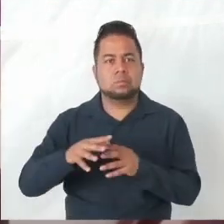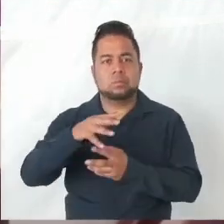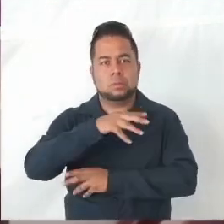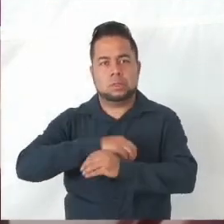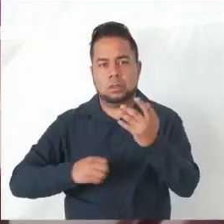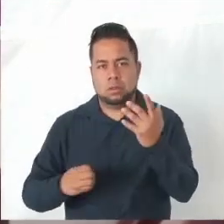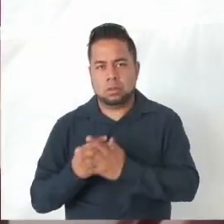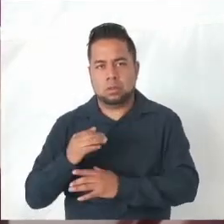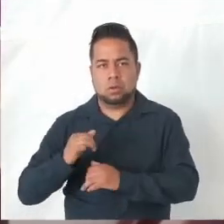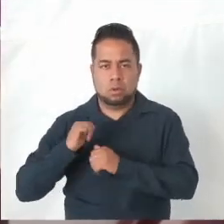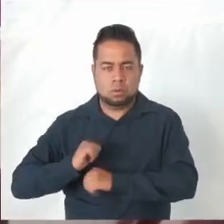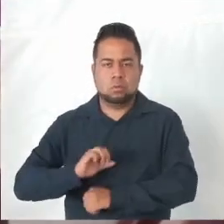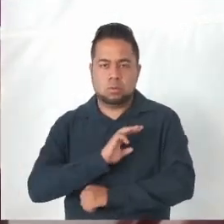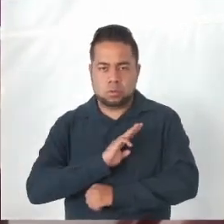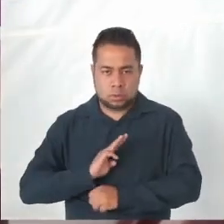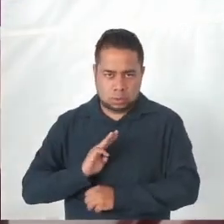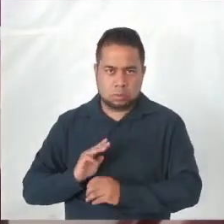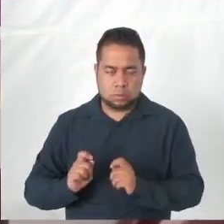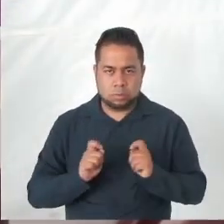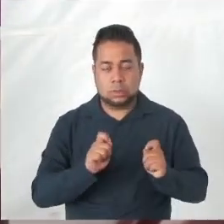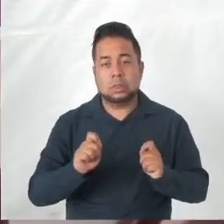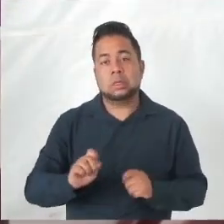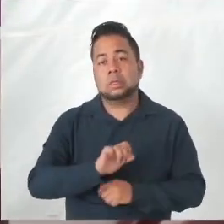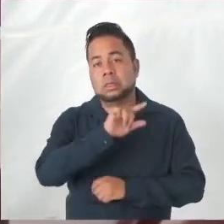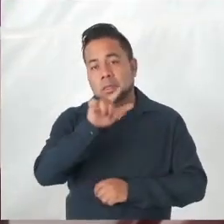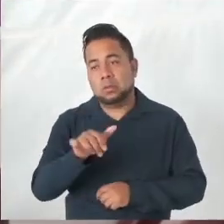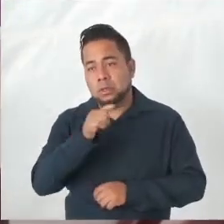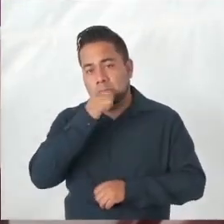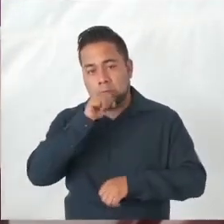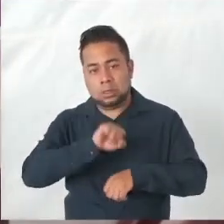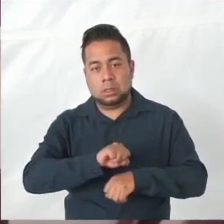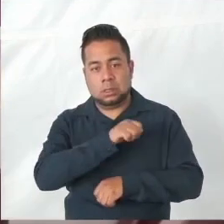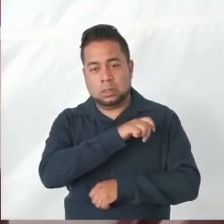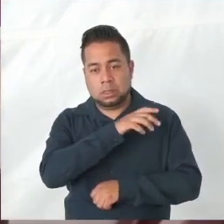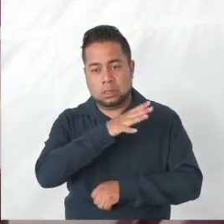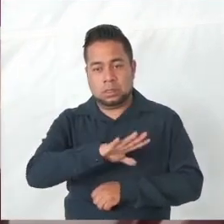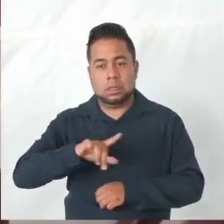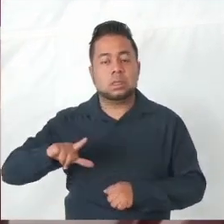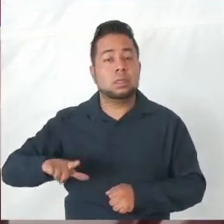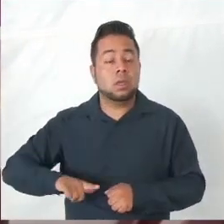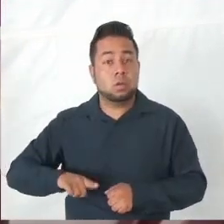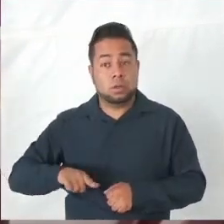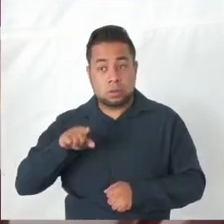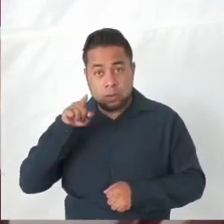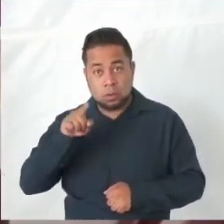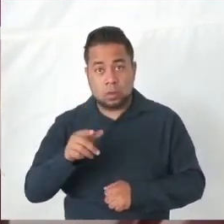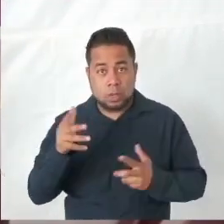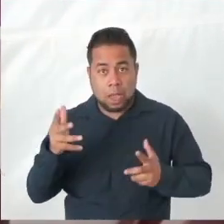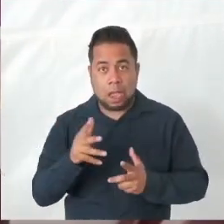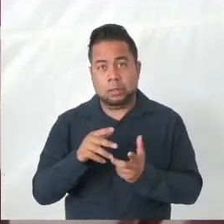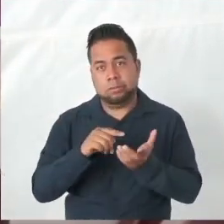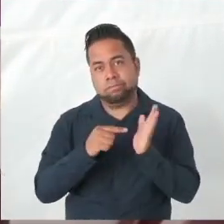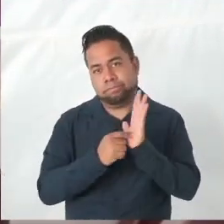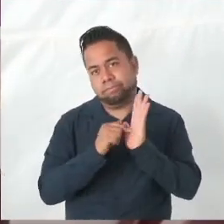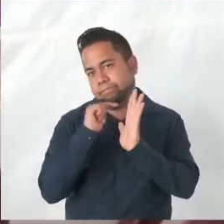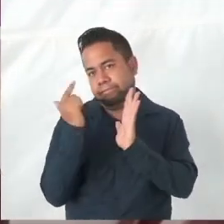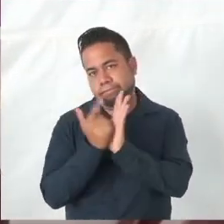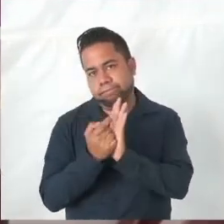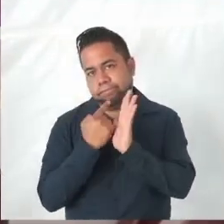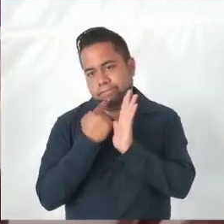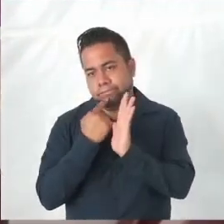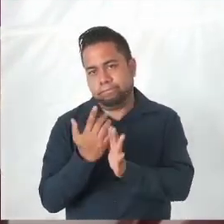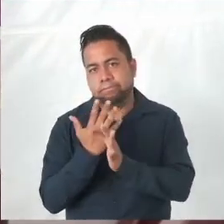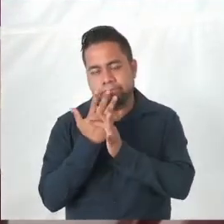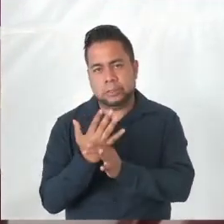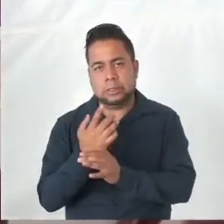administración municipal. Luego entonces, la Secretaría General de Gobierno es la encargada por disposición legal expresa